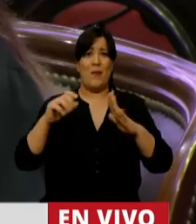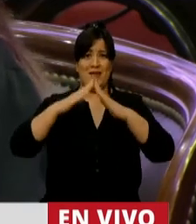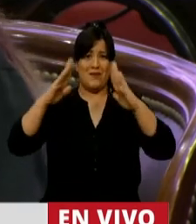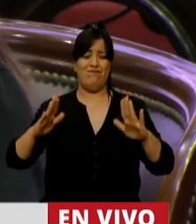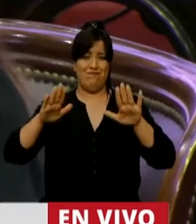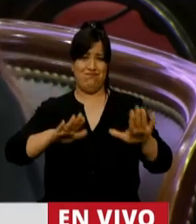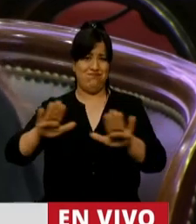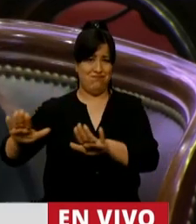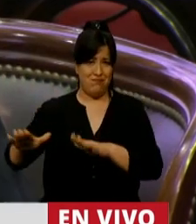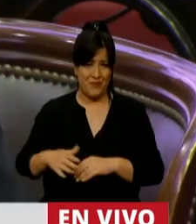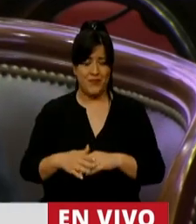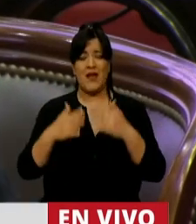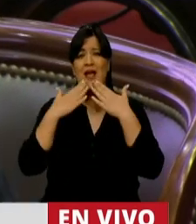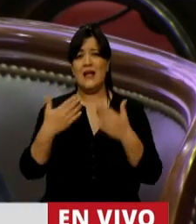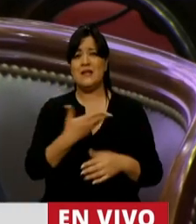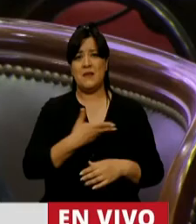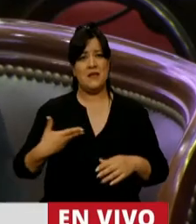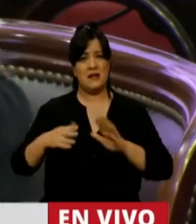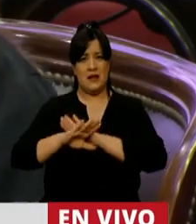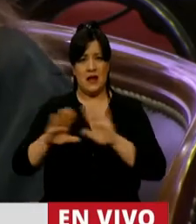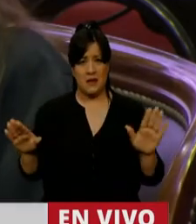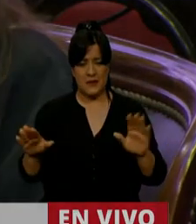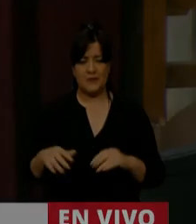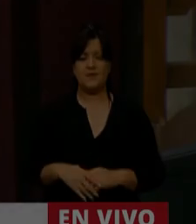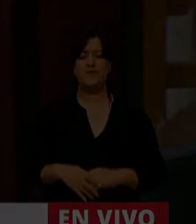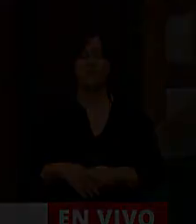Muchas gracias, señor presidente, nada más. Gracias, diputada.